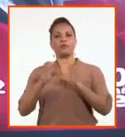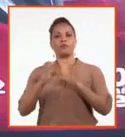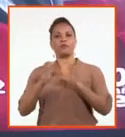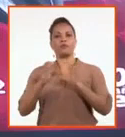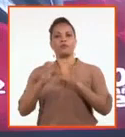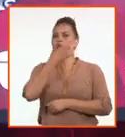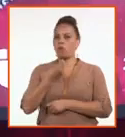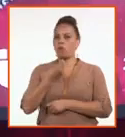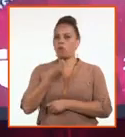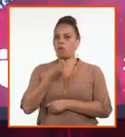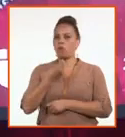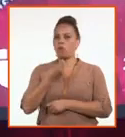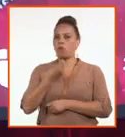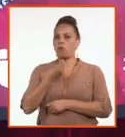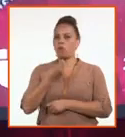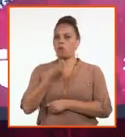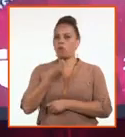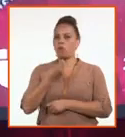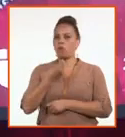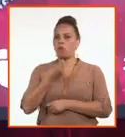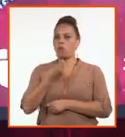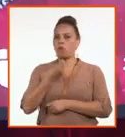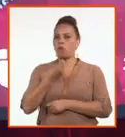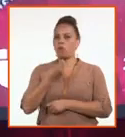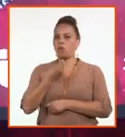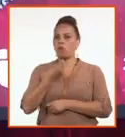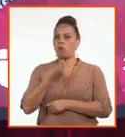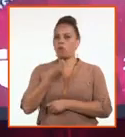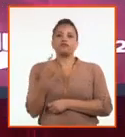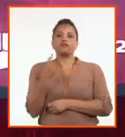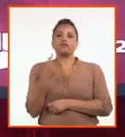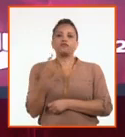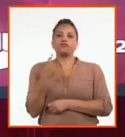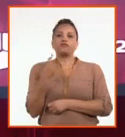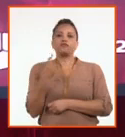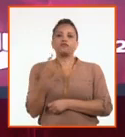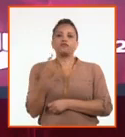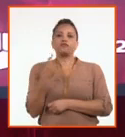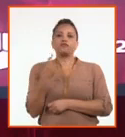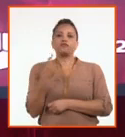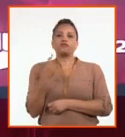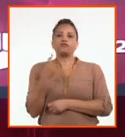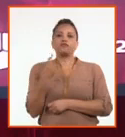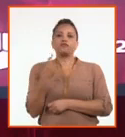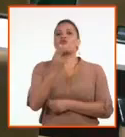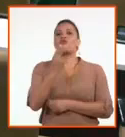Ellos apenas contaban con sus propias voces sobre una tribuna.